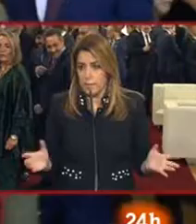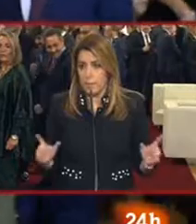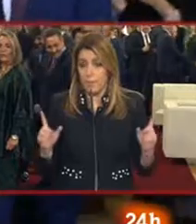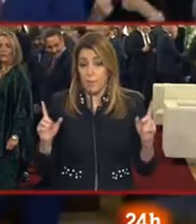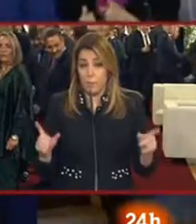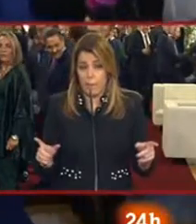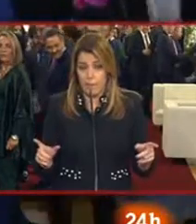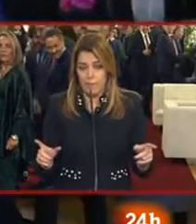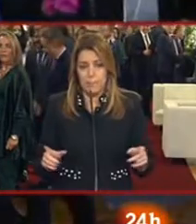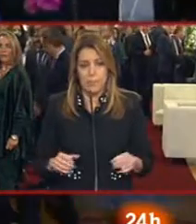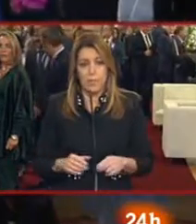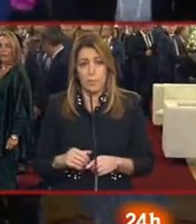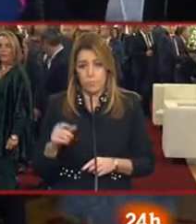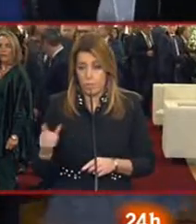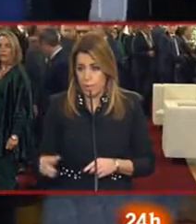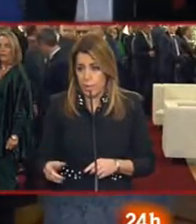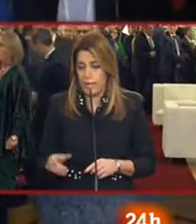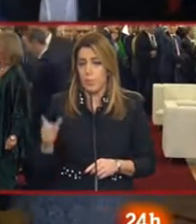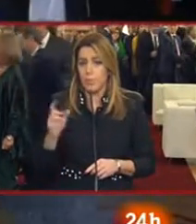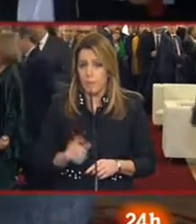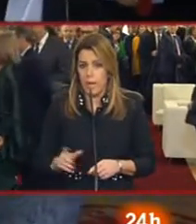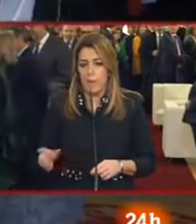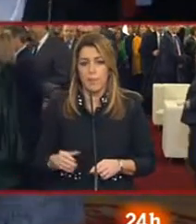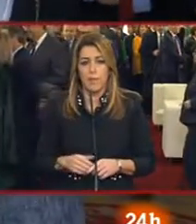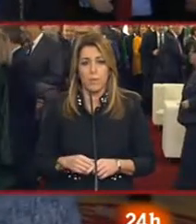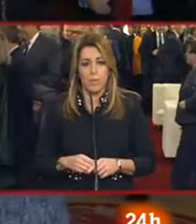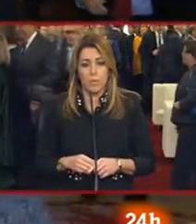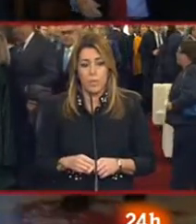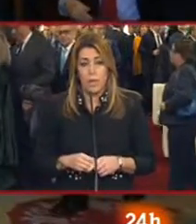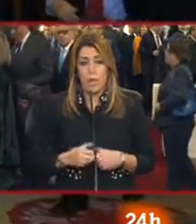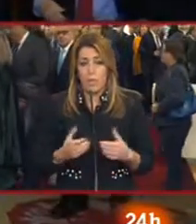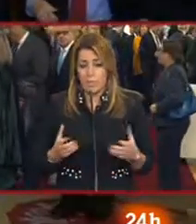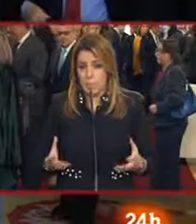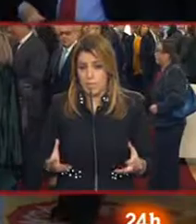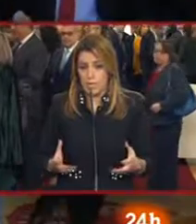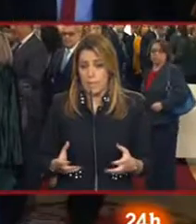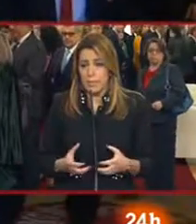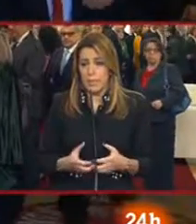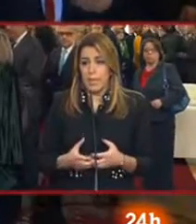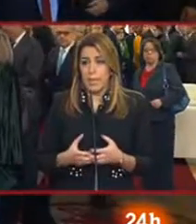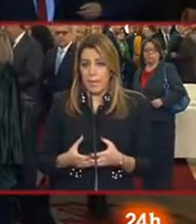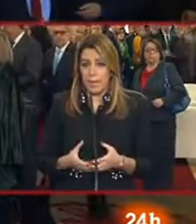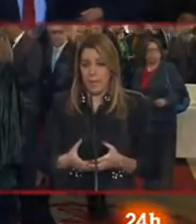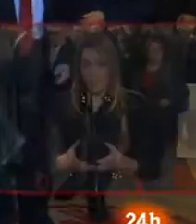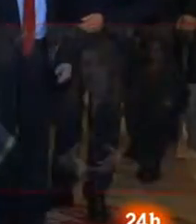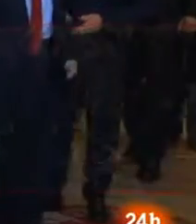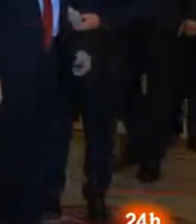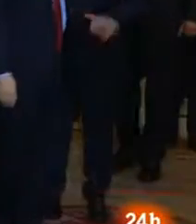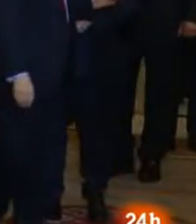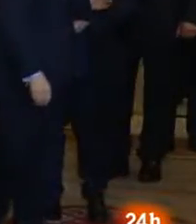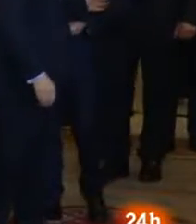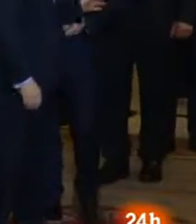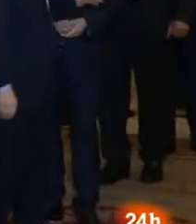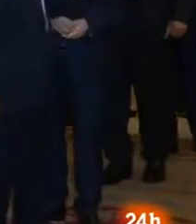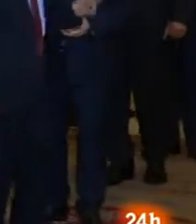antes, reformarla, que no sustituirla y que no impugnarla, como están haciendo otros. Ahora, si me preguntan... Las primeras palabras de